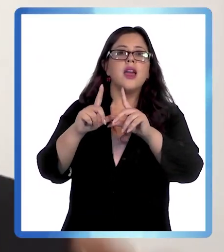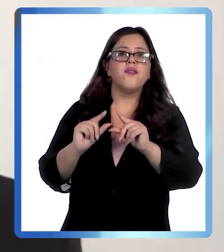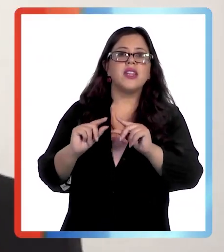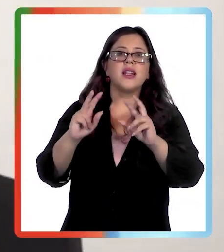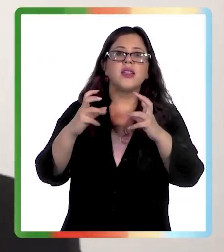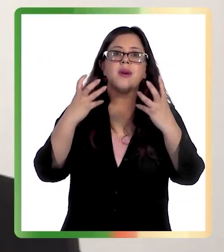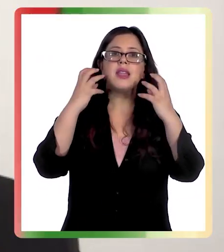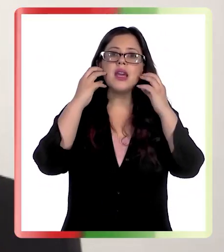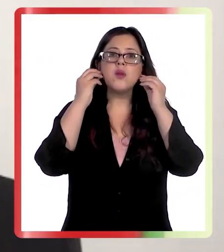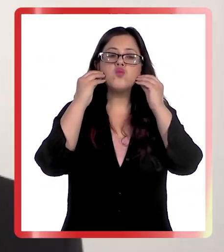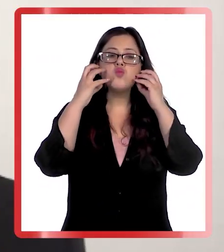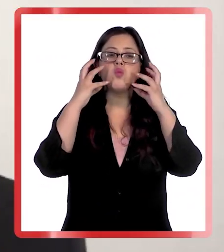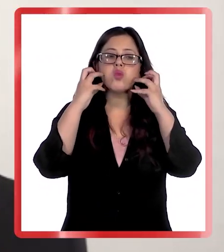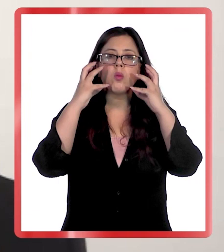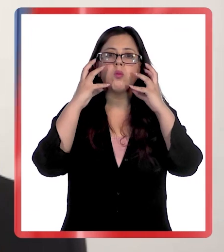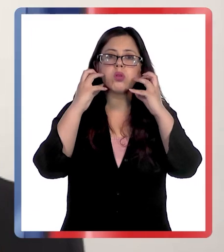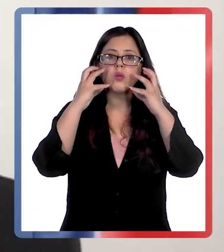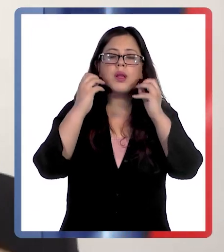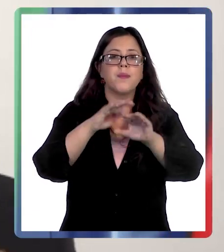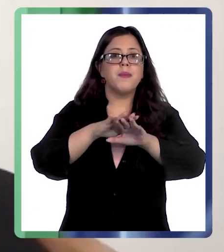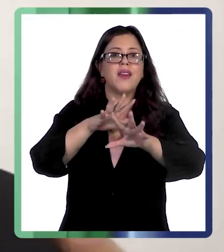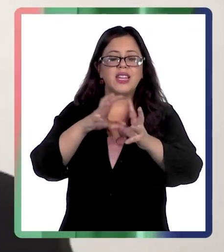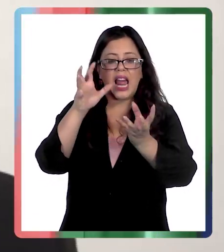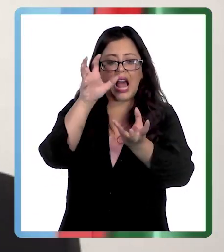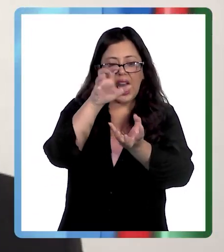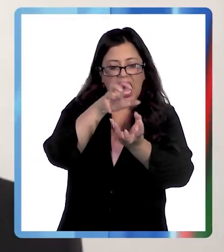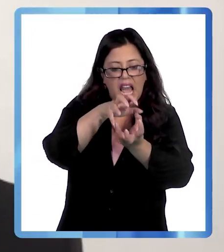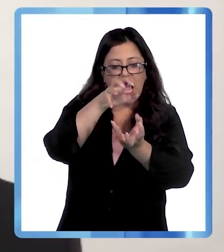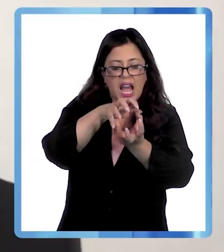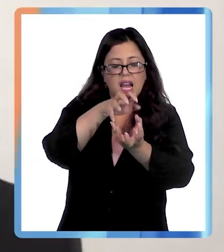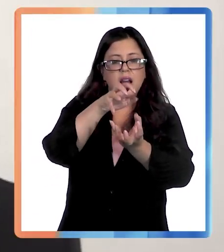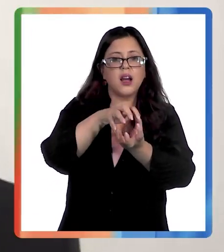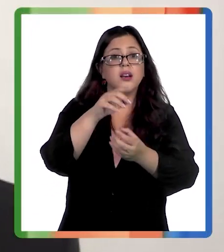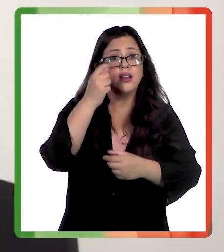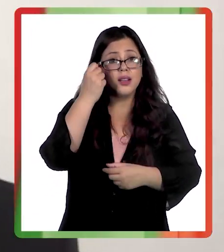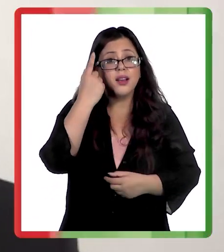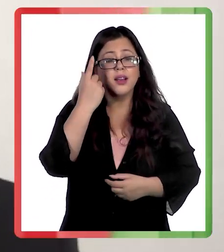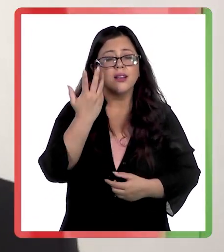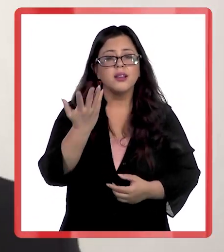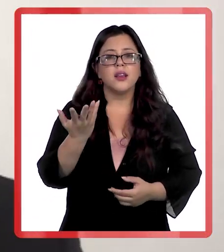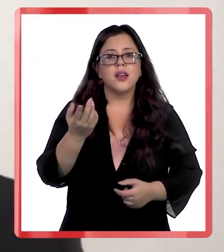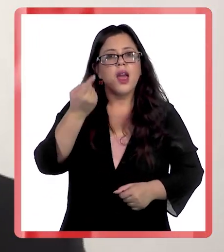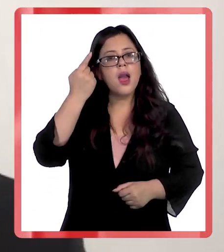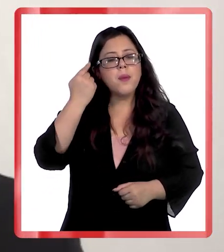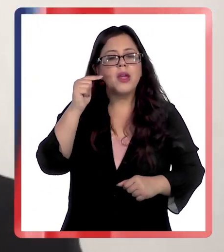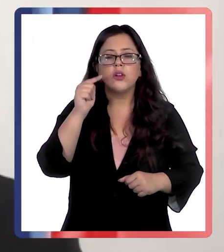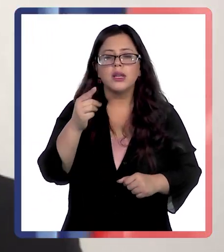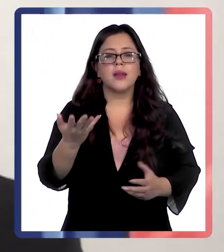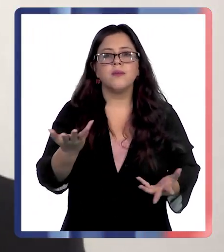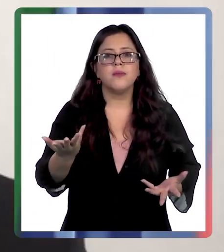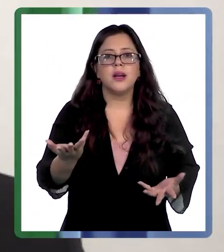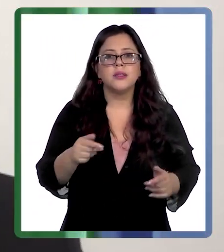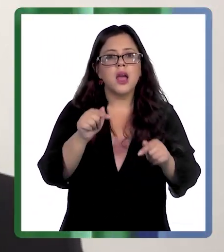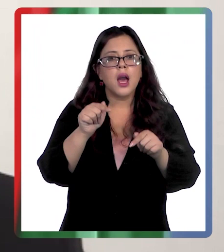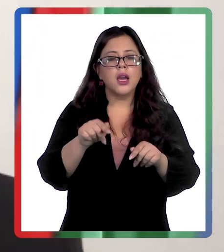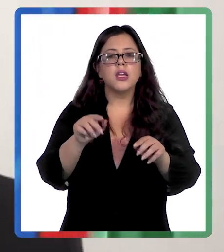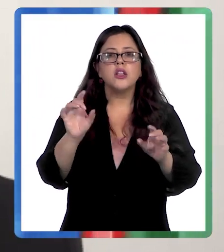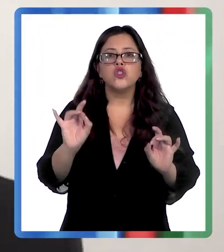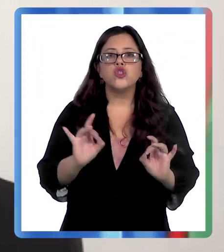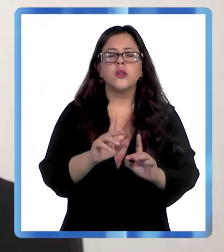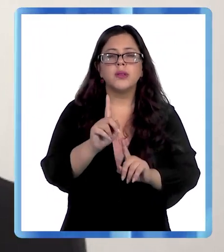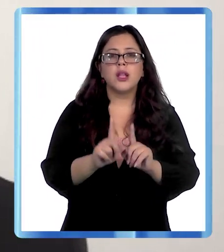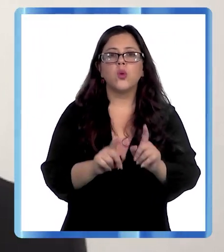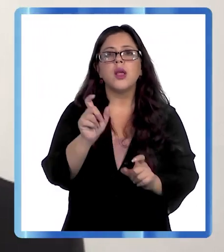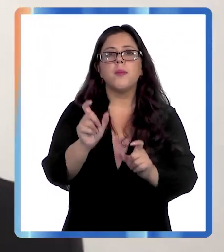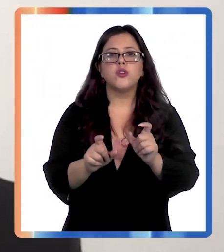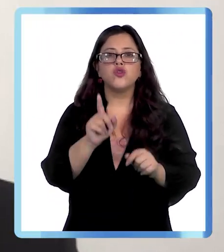la contracción muscular para no producir este bruxismo cierto finalmente está indicado